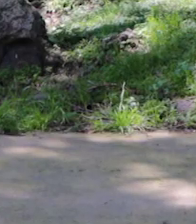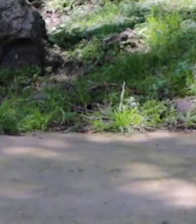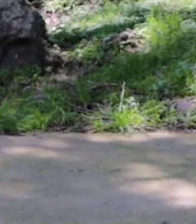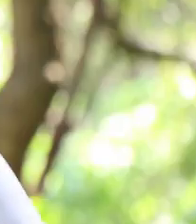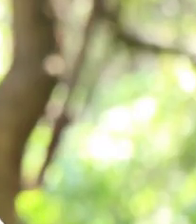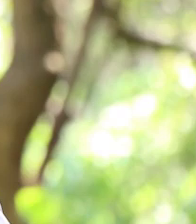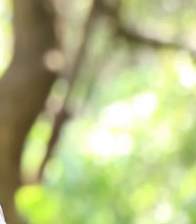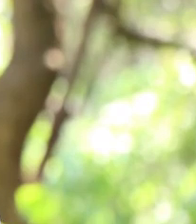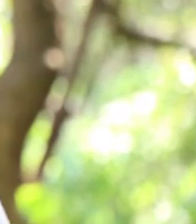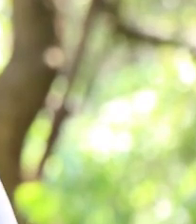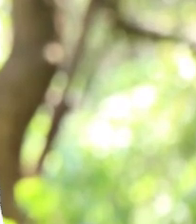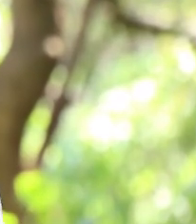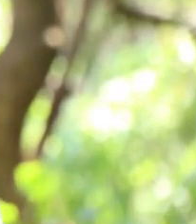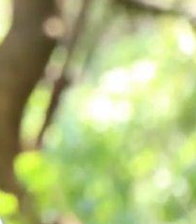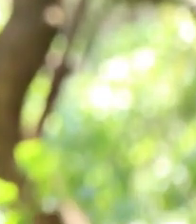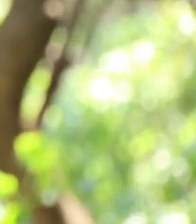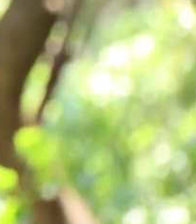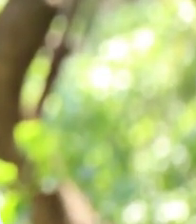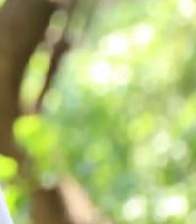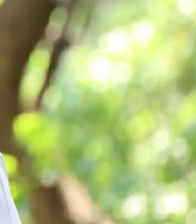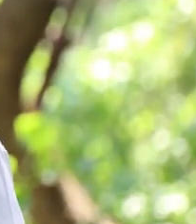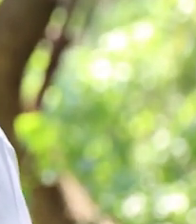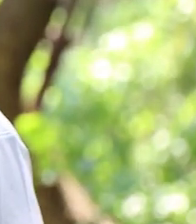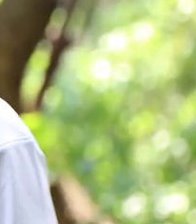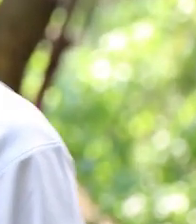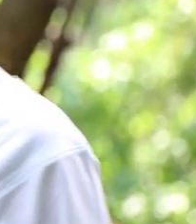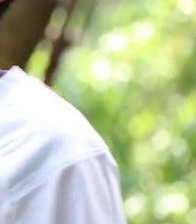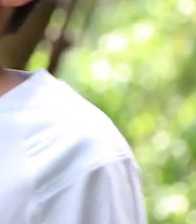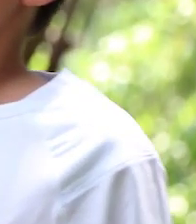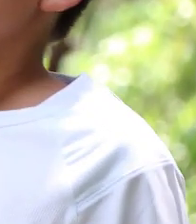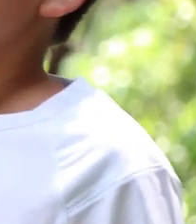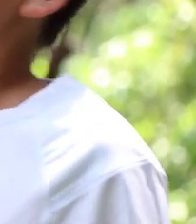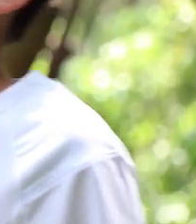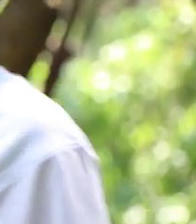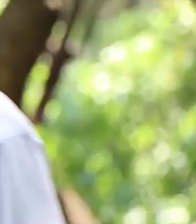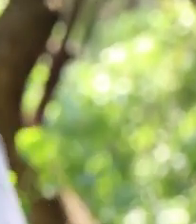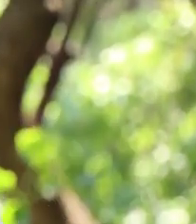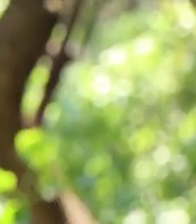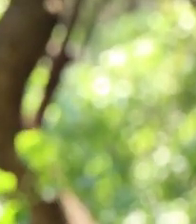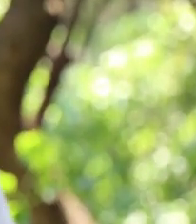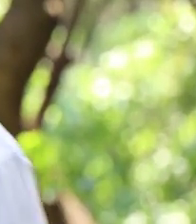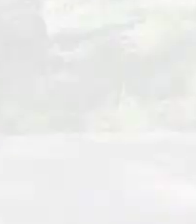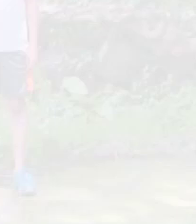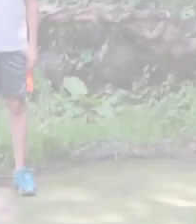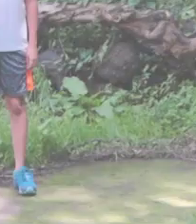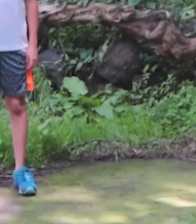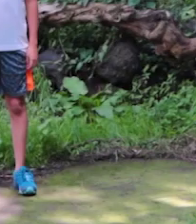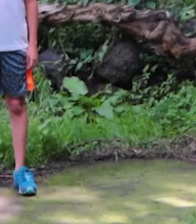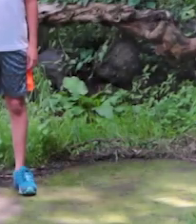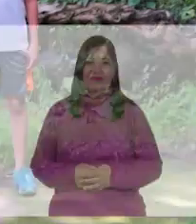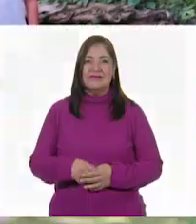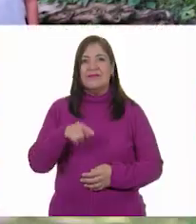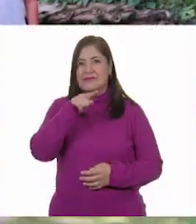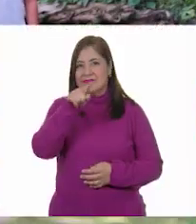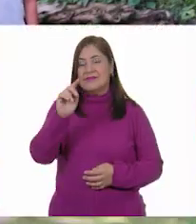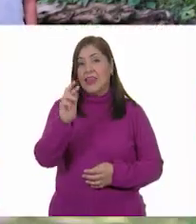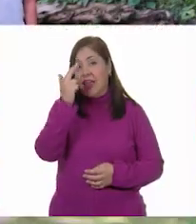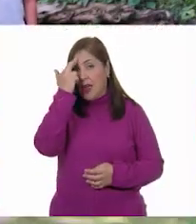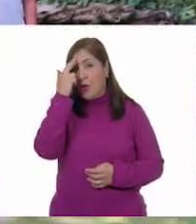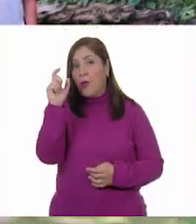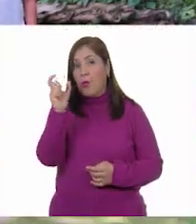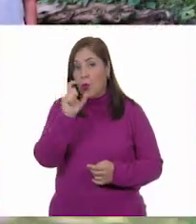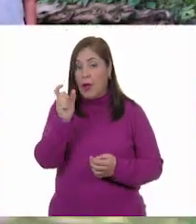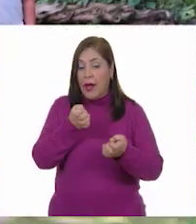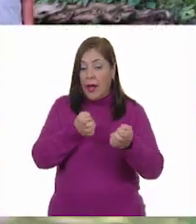pantorrillas y tiempo. Inhalamos profundo, Paul. Exhalo. Y recuerda, después de